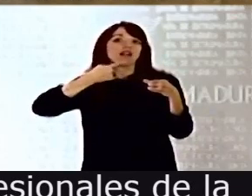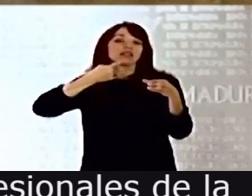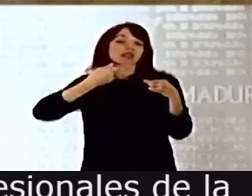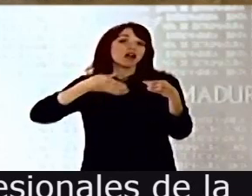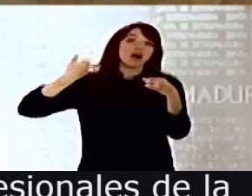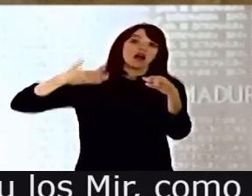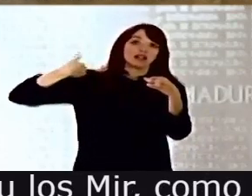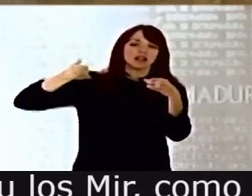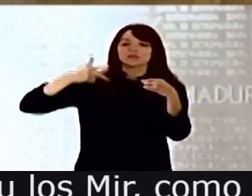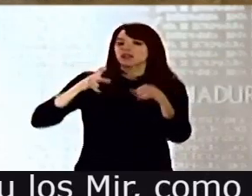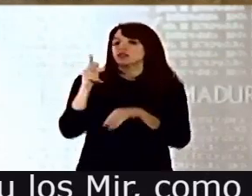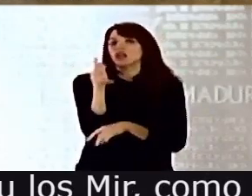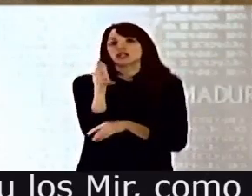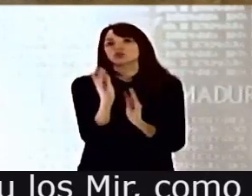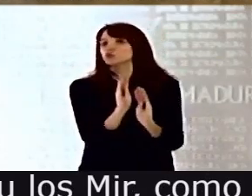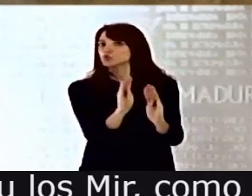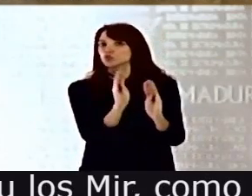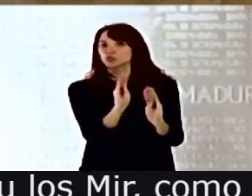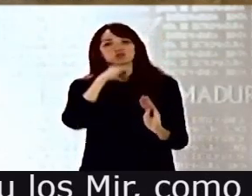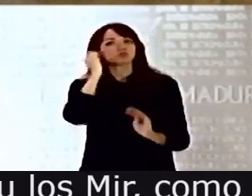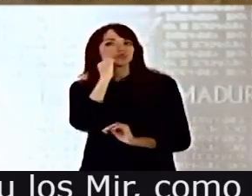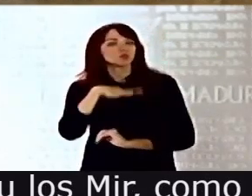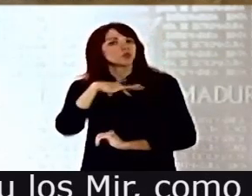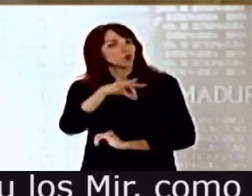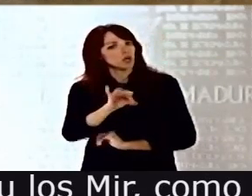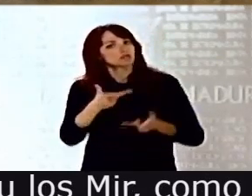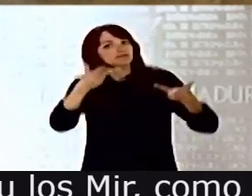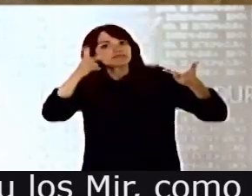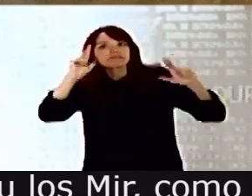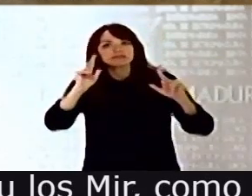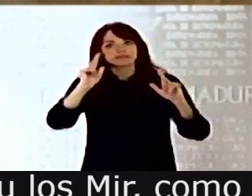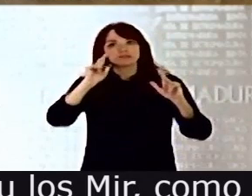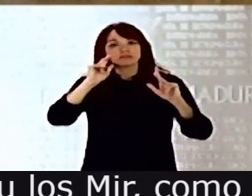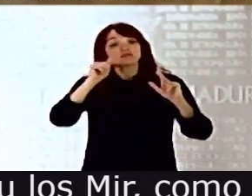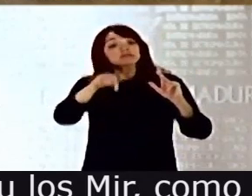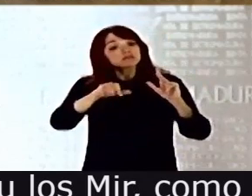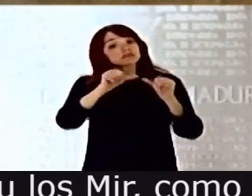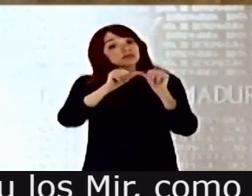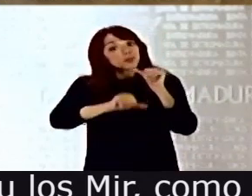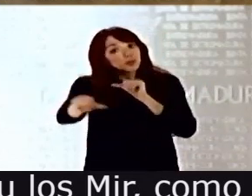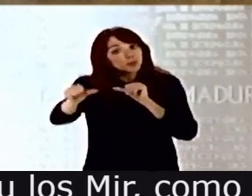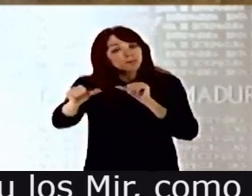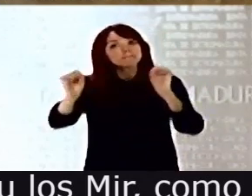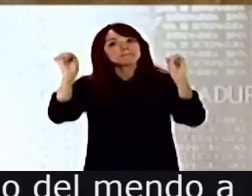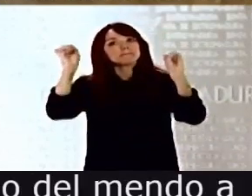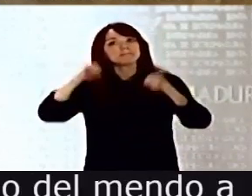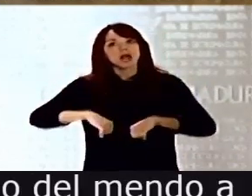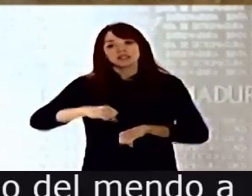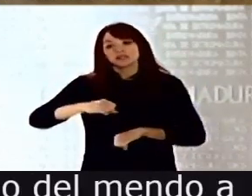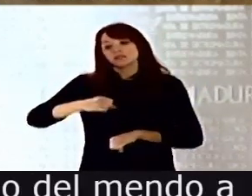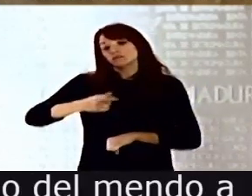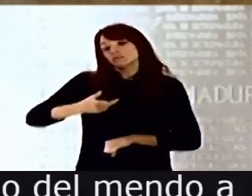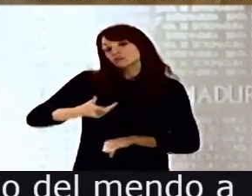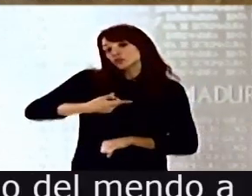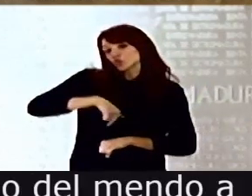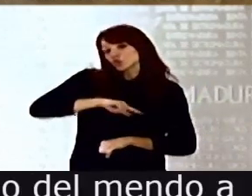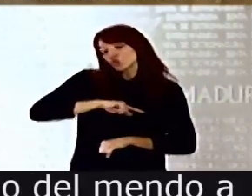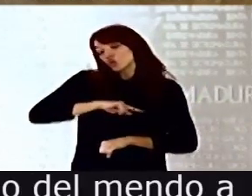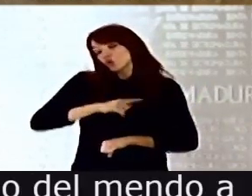derecho del mundo a protestar y a raíz de su protesta se ha articulado una, podemos llamarlo